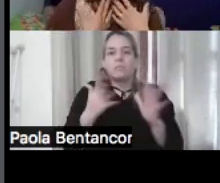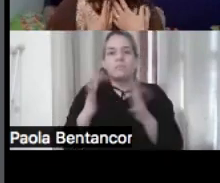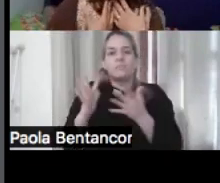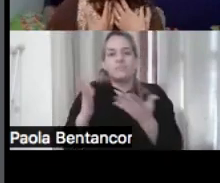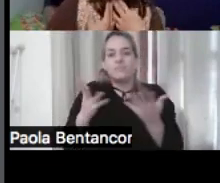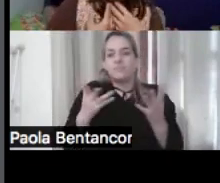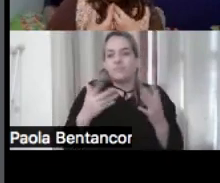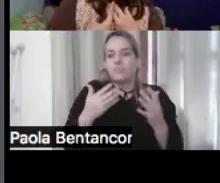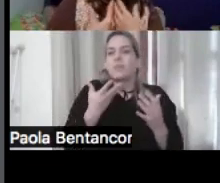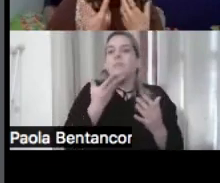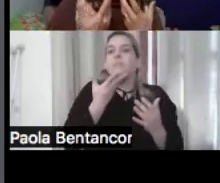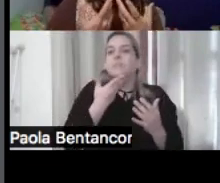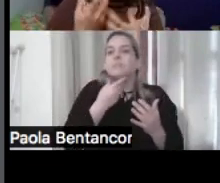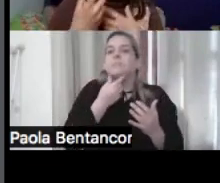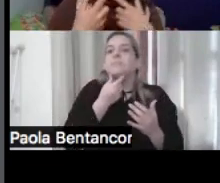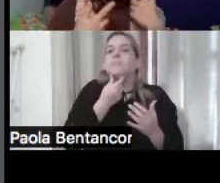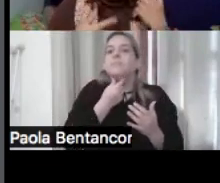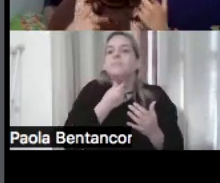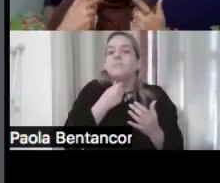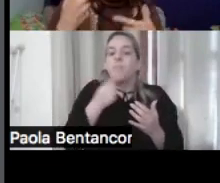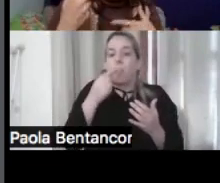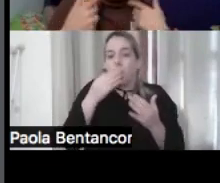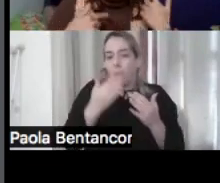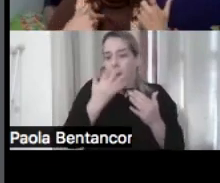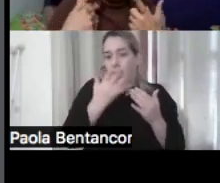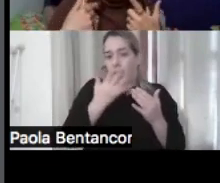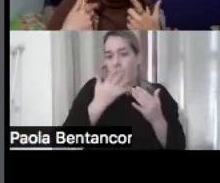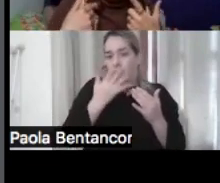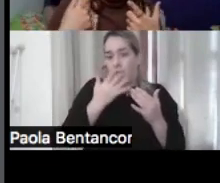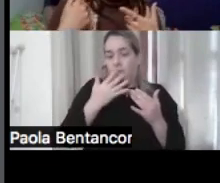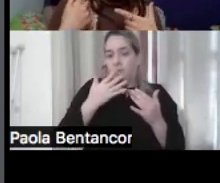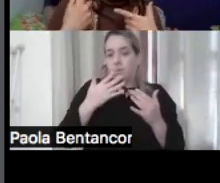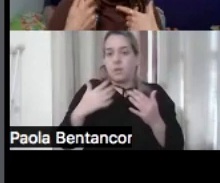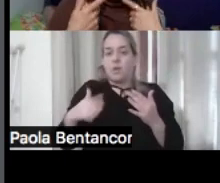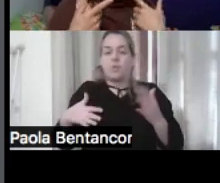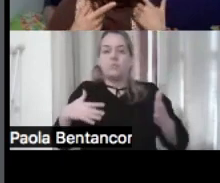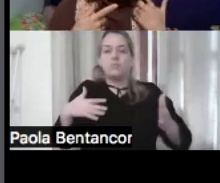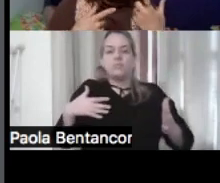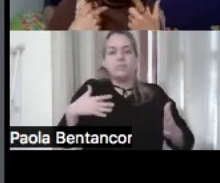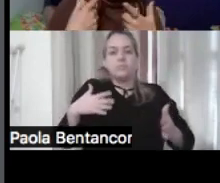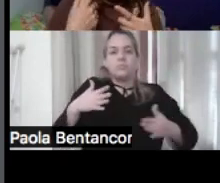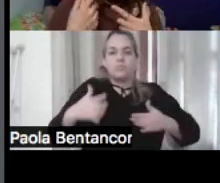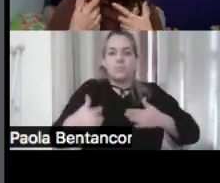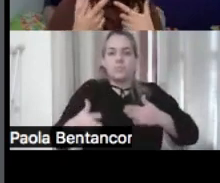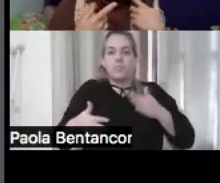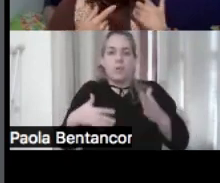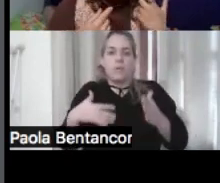manipulación, para la deglución, para la respiración, para la coordinación